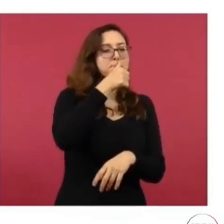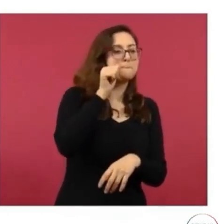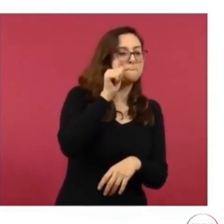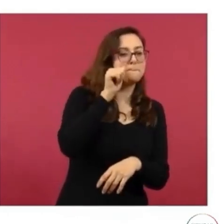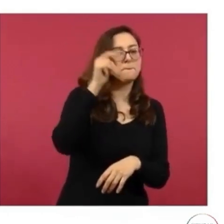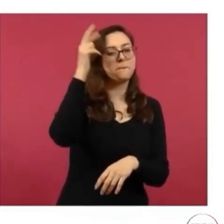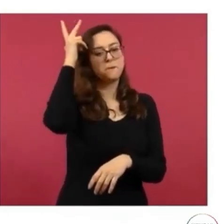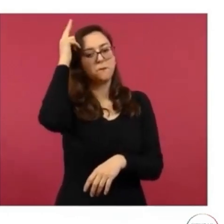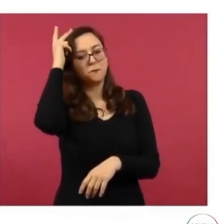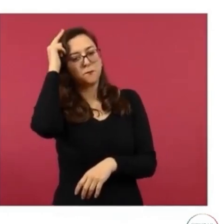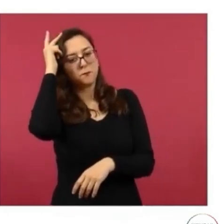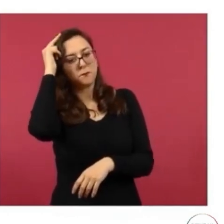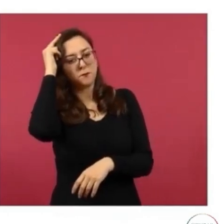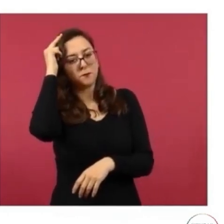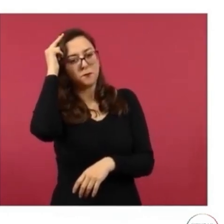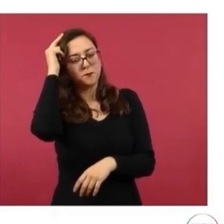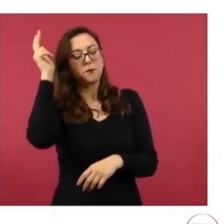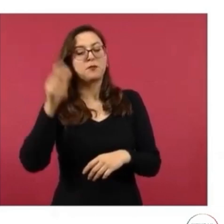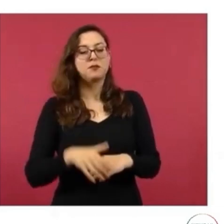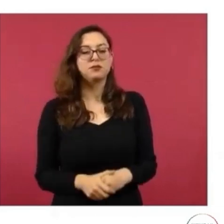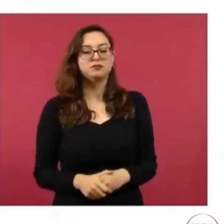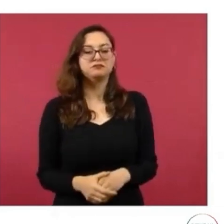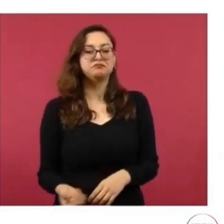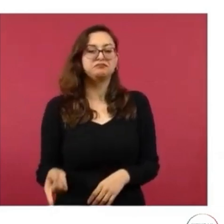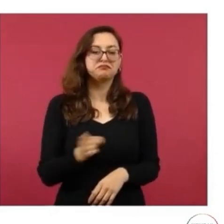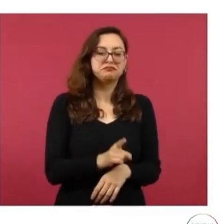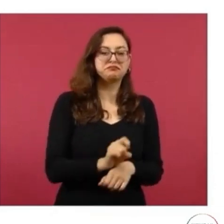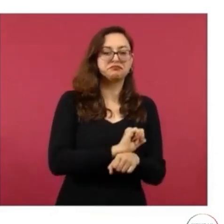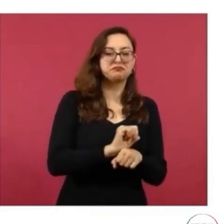los suavos y los plateados.